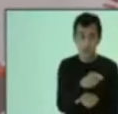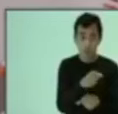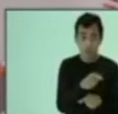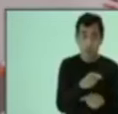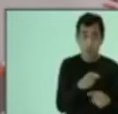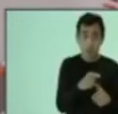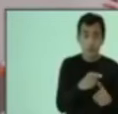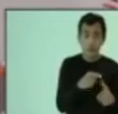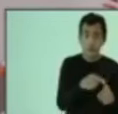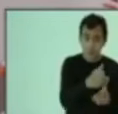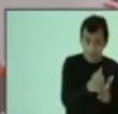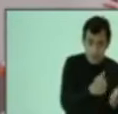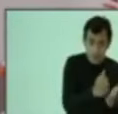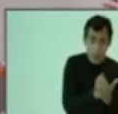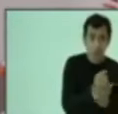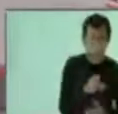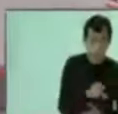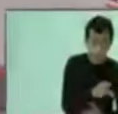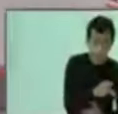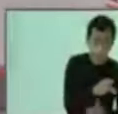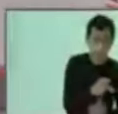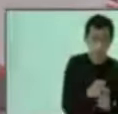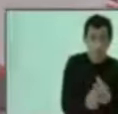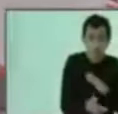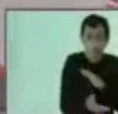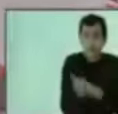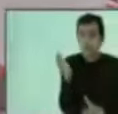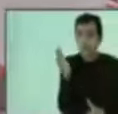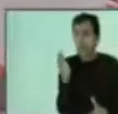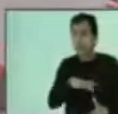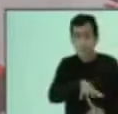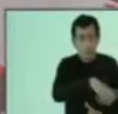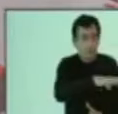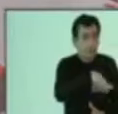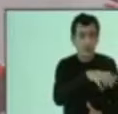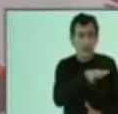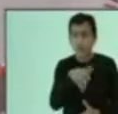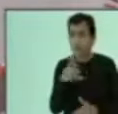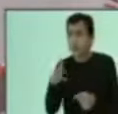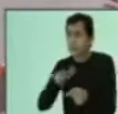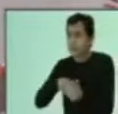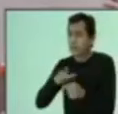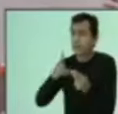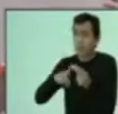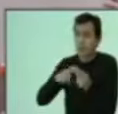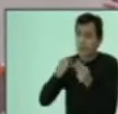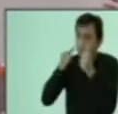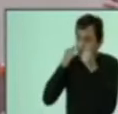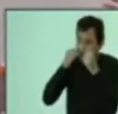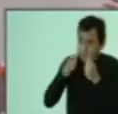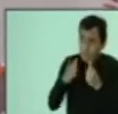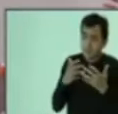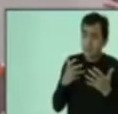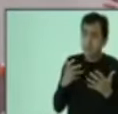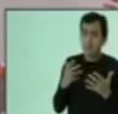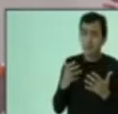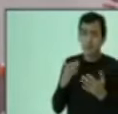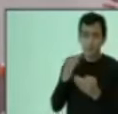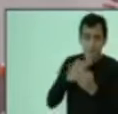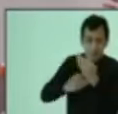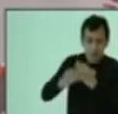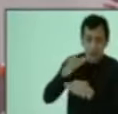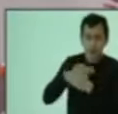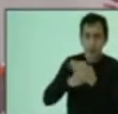del municipio o de su comunidad a buscar atención médica a otros municipios. La protección a